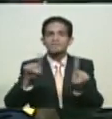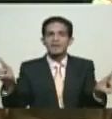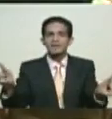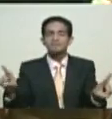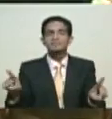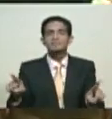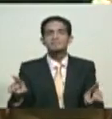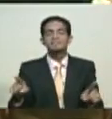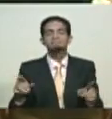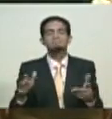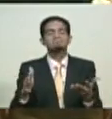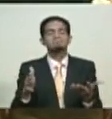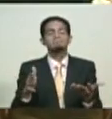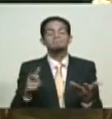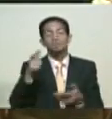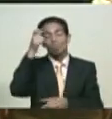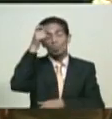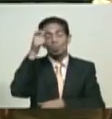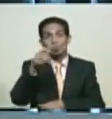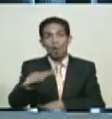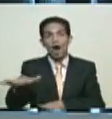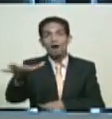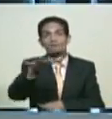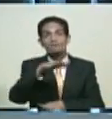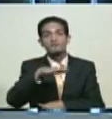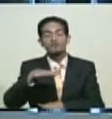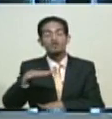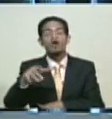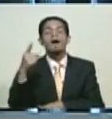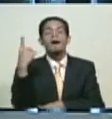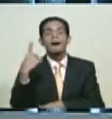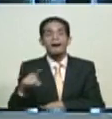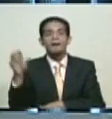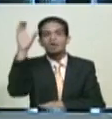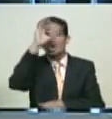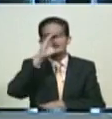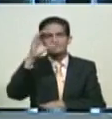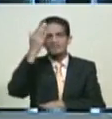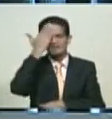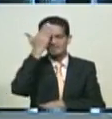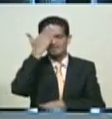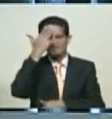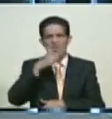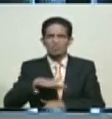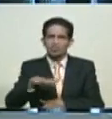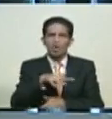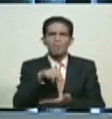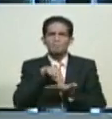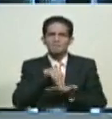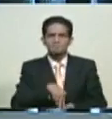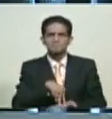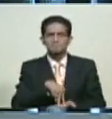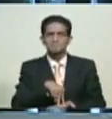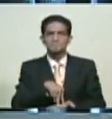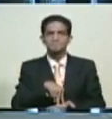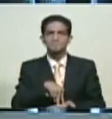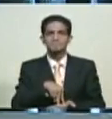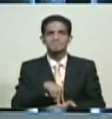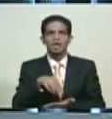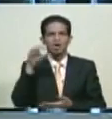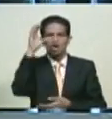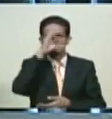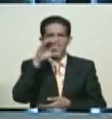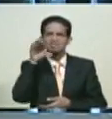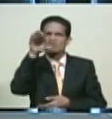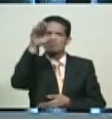de un pueblo de un pueblo que tiene conciencia de dónde está parado y tiene conciencia de lo que quiere hacia el futuro